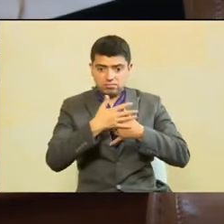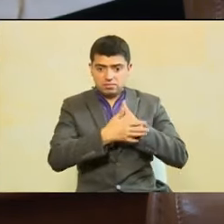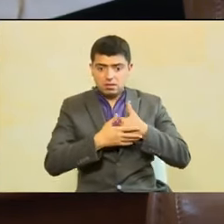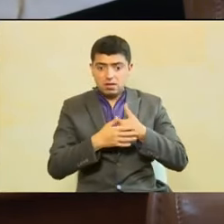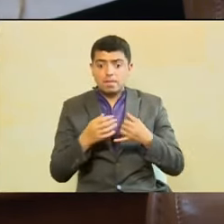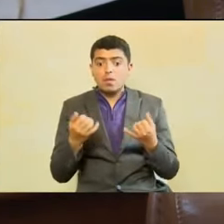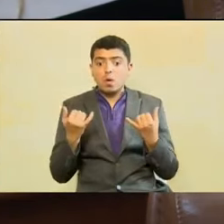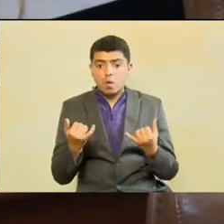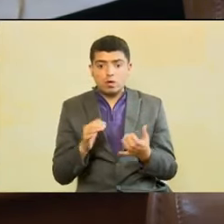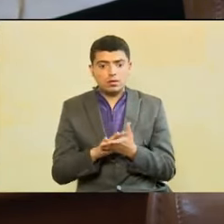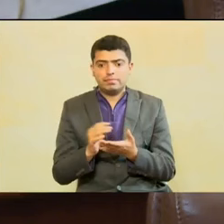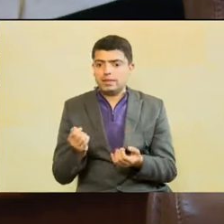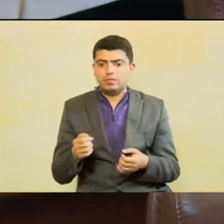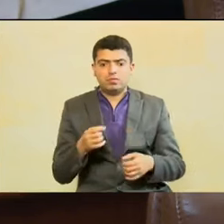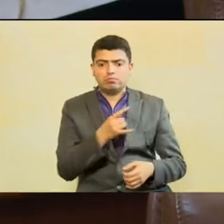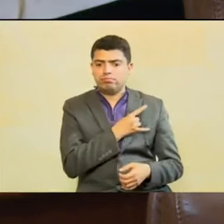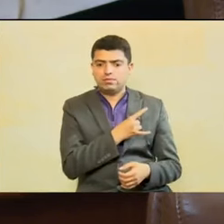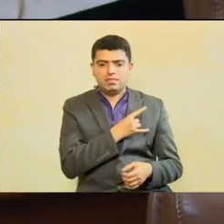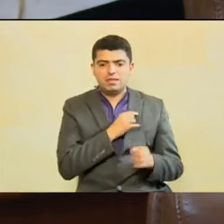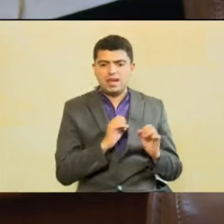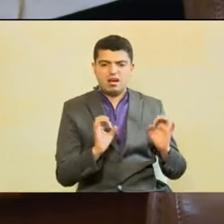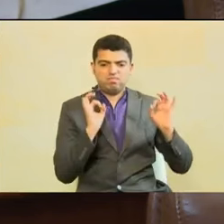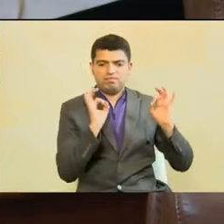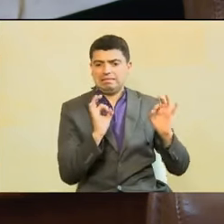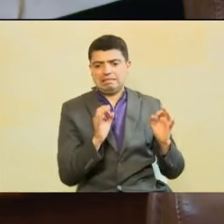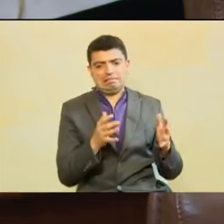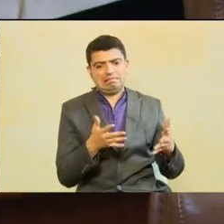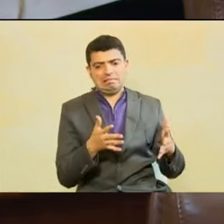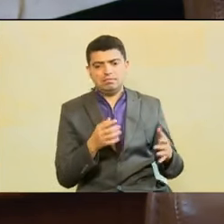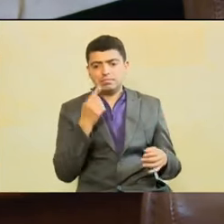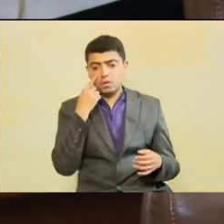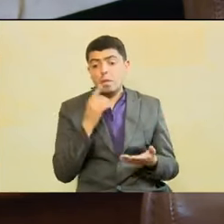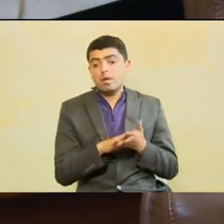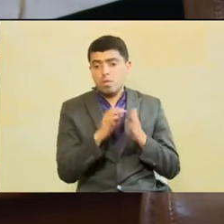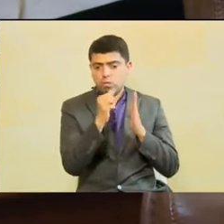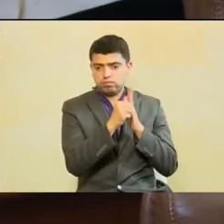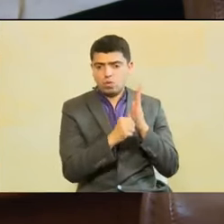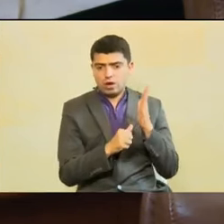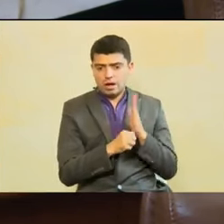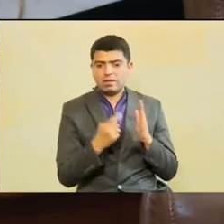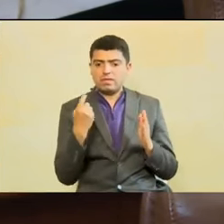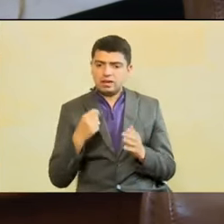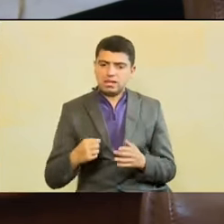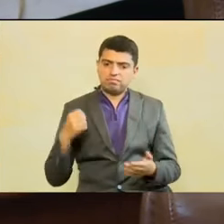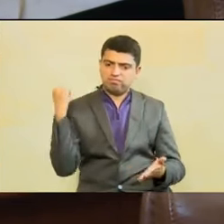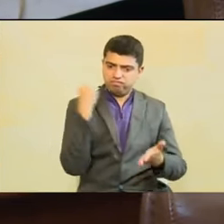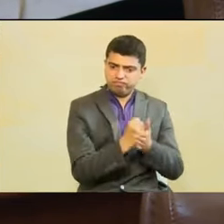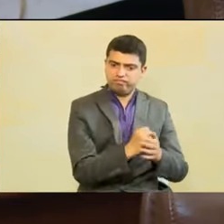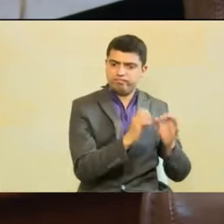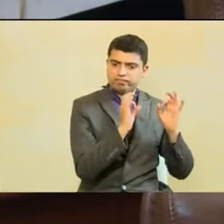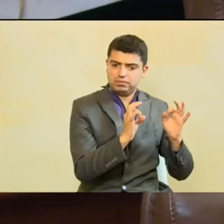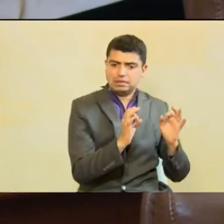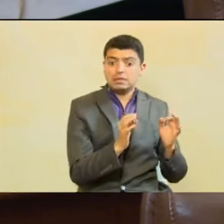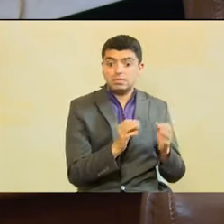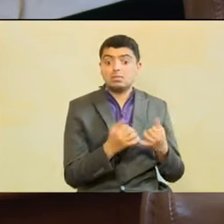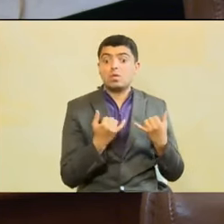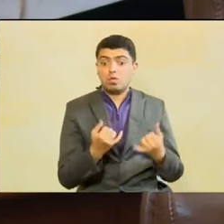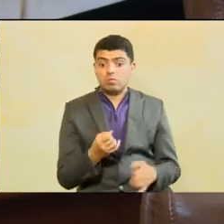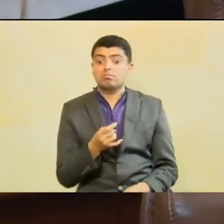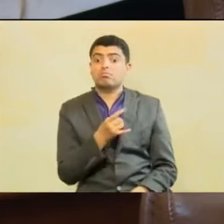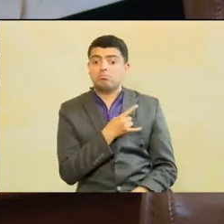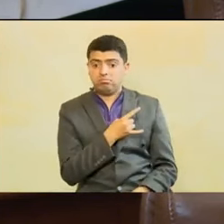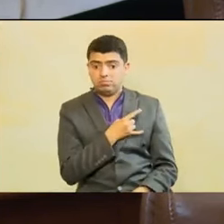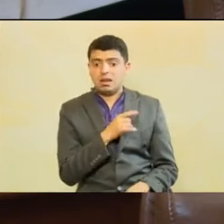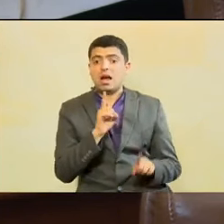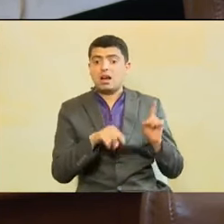no están acreditadas en alta calidad o que sus programas no lo están Están a punto de perder la